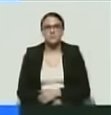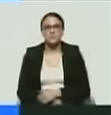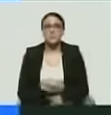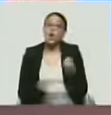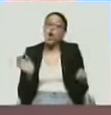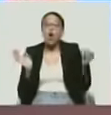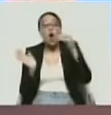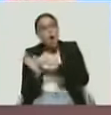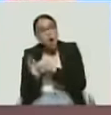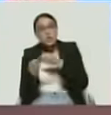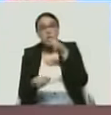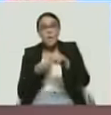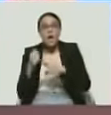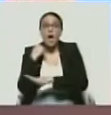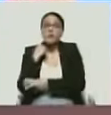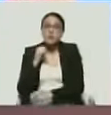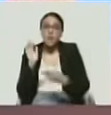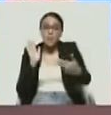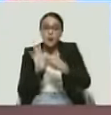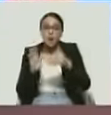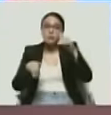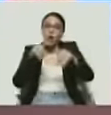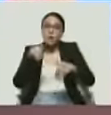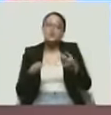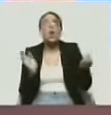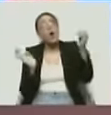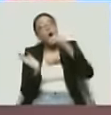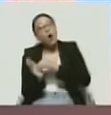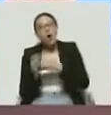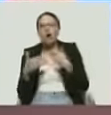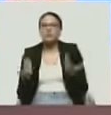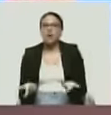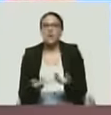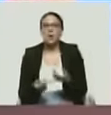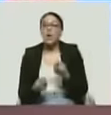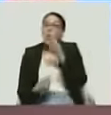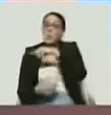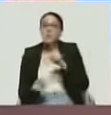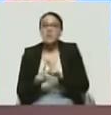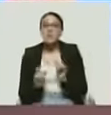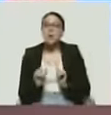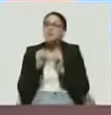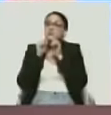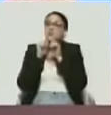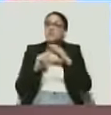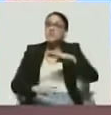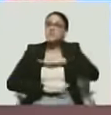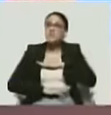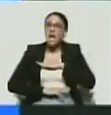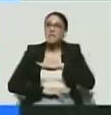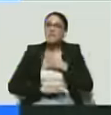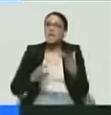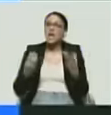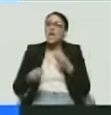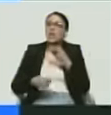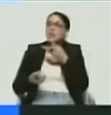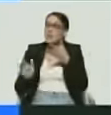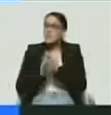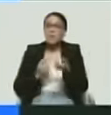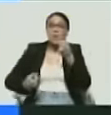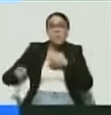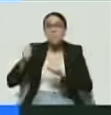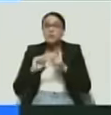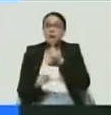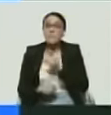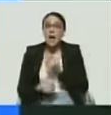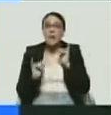sabotaje eléctrico. No se contentan con las barbaridades cometidas en el